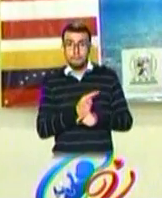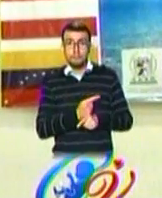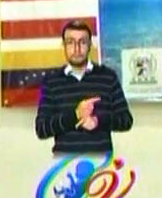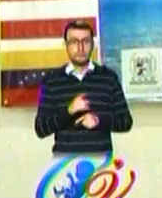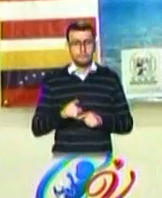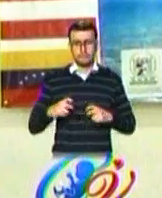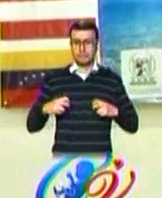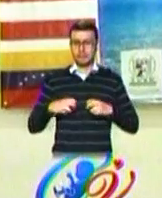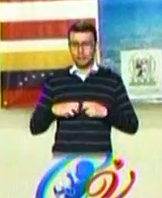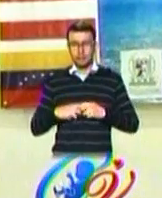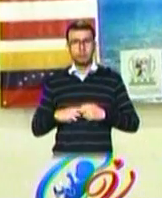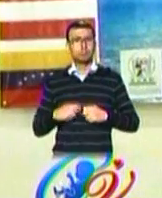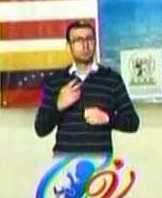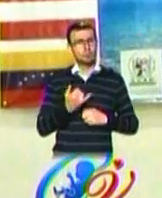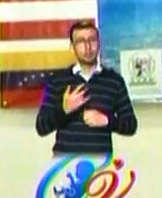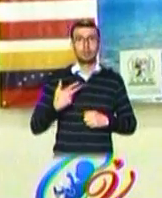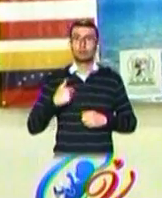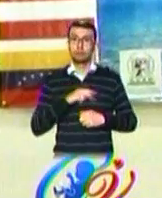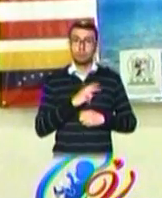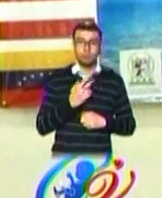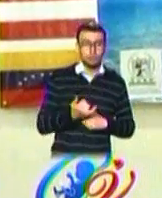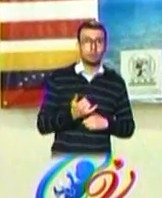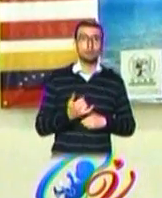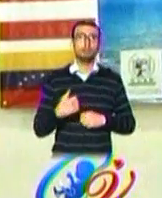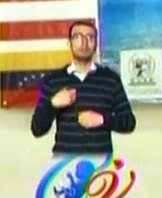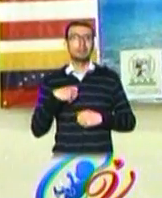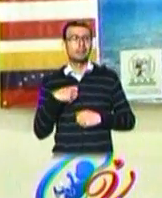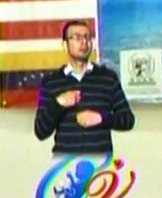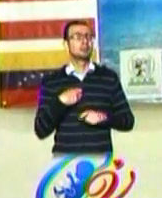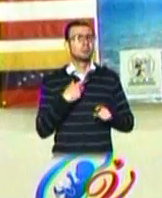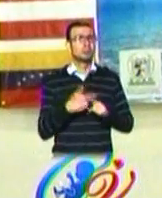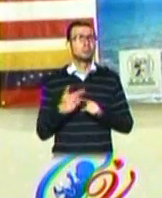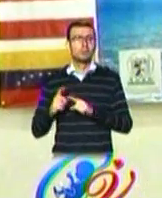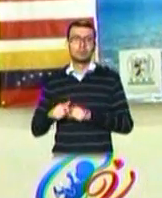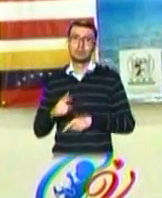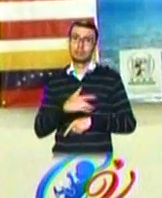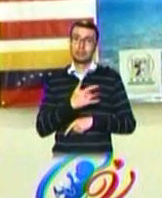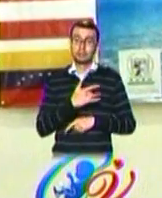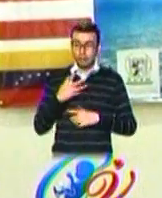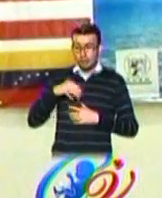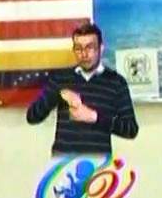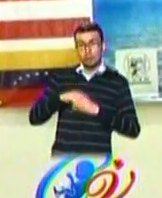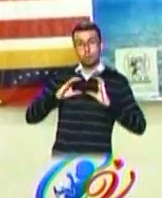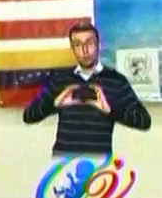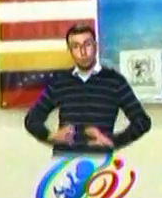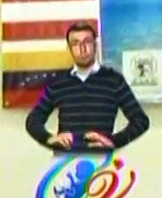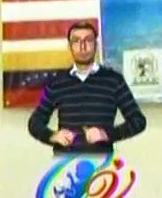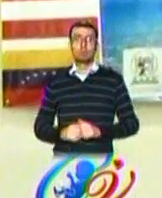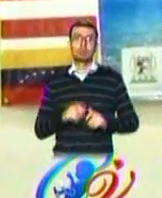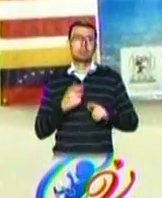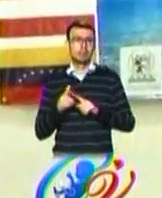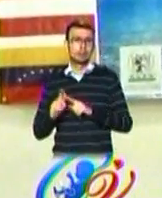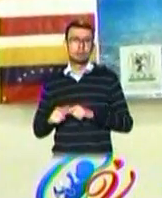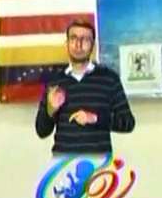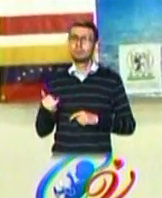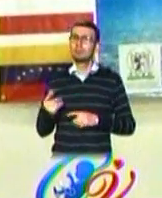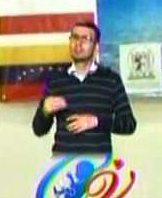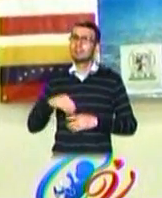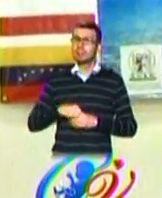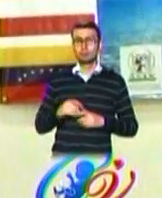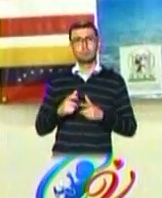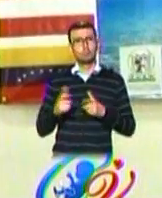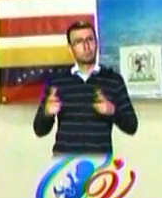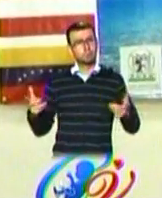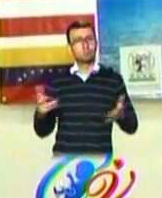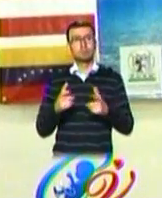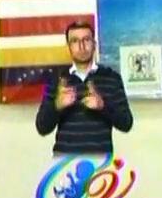las ondas que nosotros tenemos y percibimos y tenemos en nuestro ser. Entonces tenemos varios tipos de ondas. El electroencefalograma nos dice que